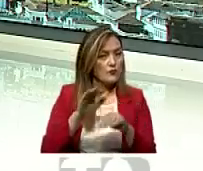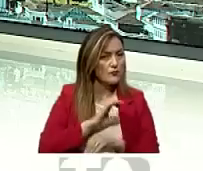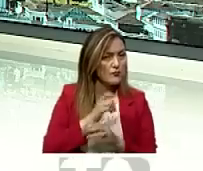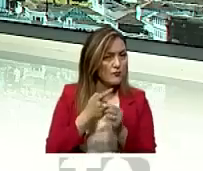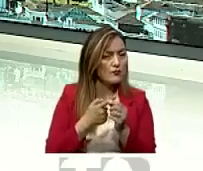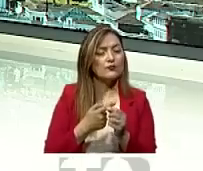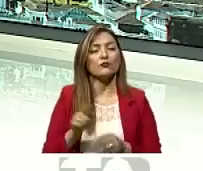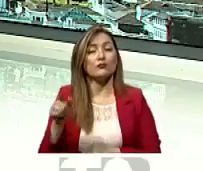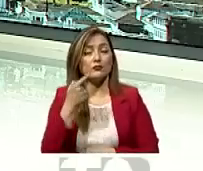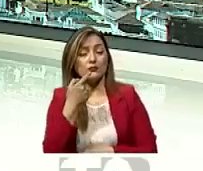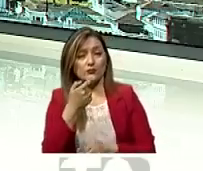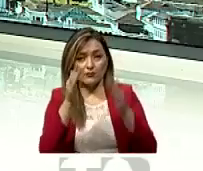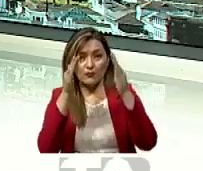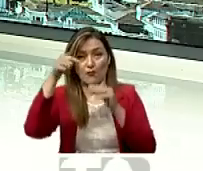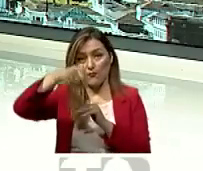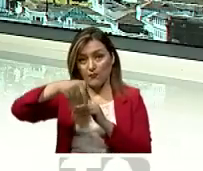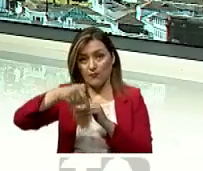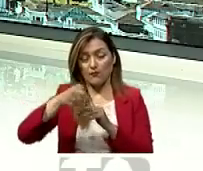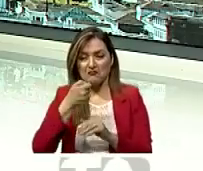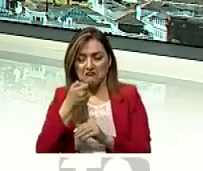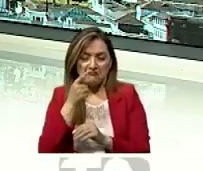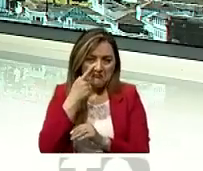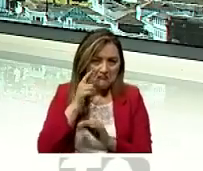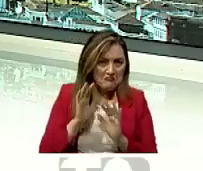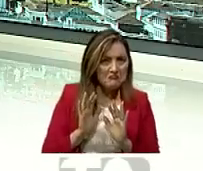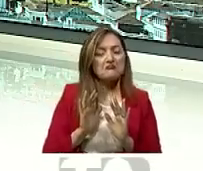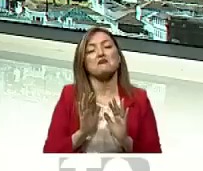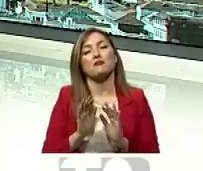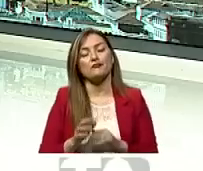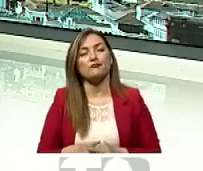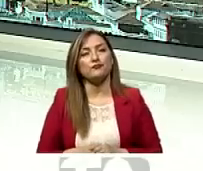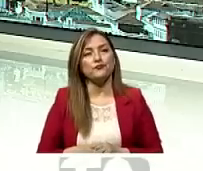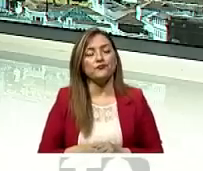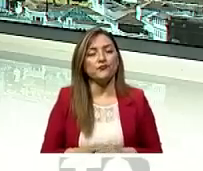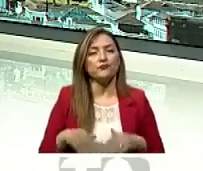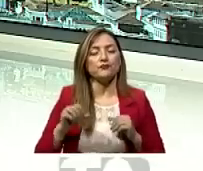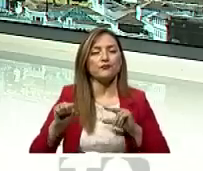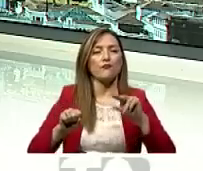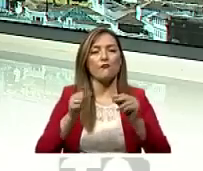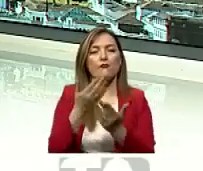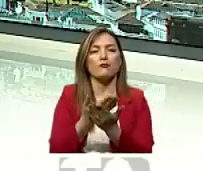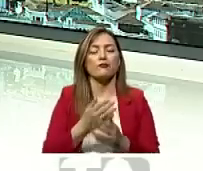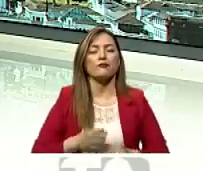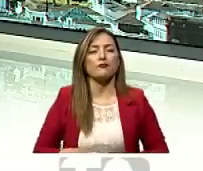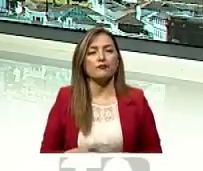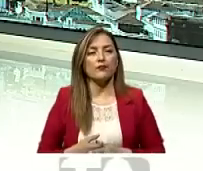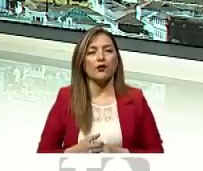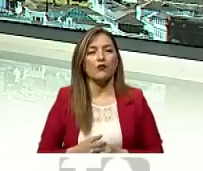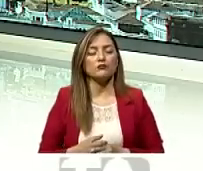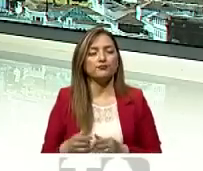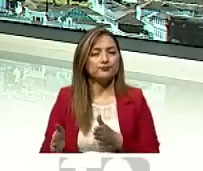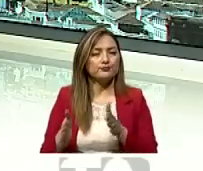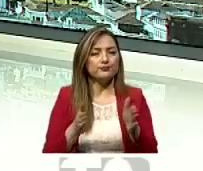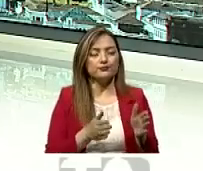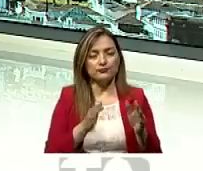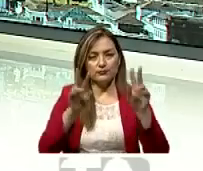Quito. Nos han ofrecido que nos van a atender hoy para darle seguimiento a este tema y para ver si efectivamente se acepta o no esta propuesta. Vamos a continuar